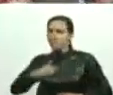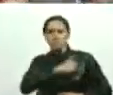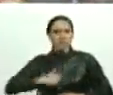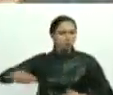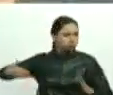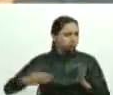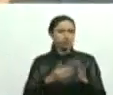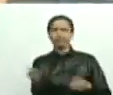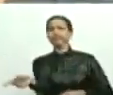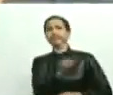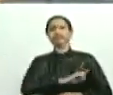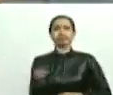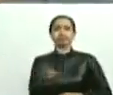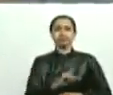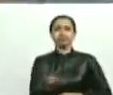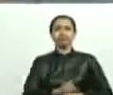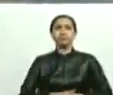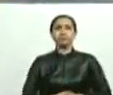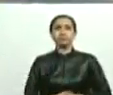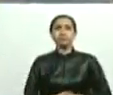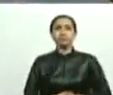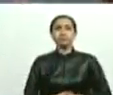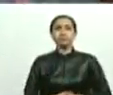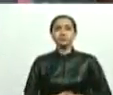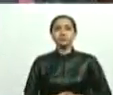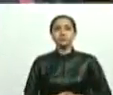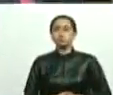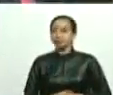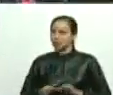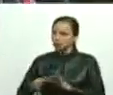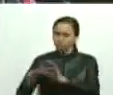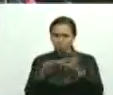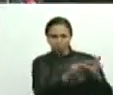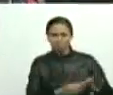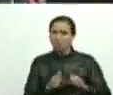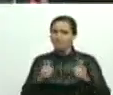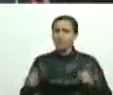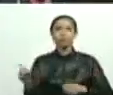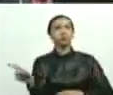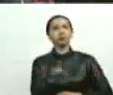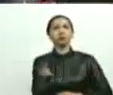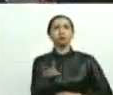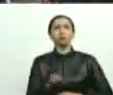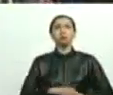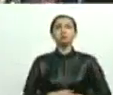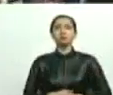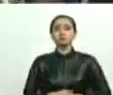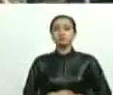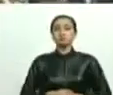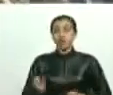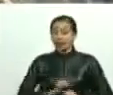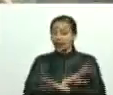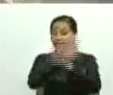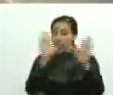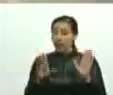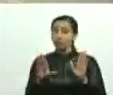proceso interno para dañar la unión interna. Por eso está muy claro el